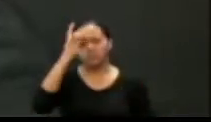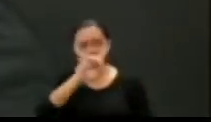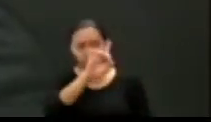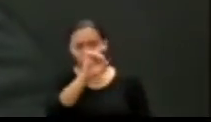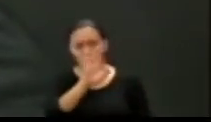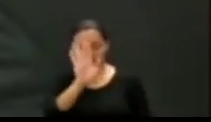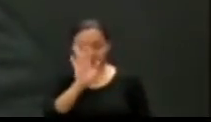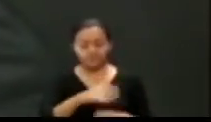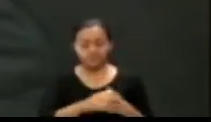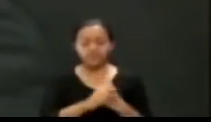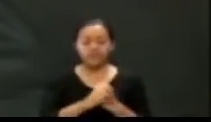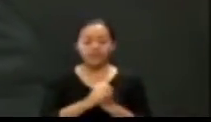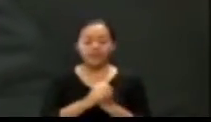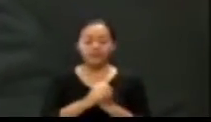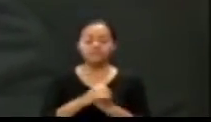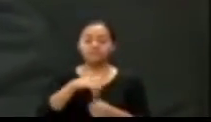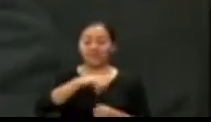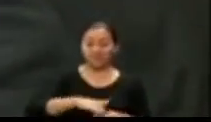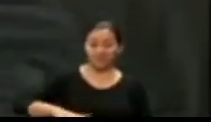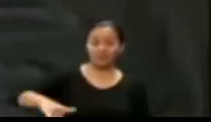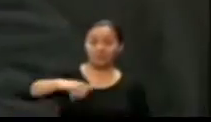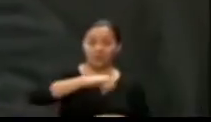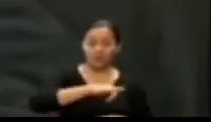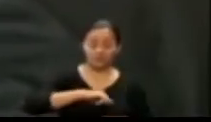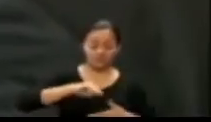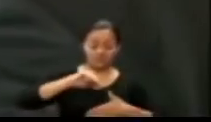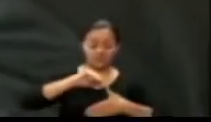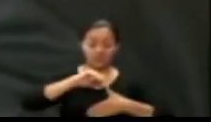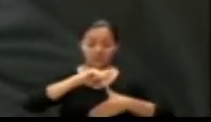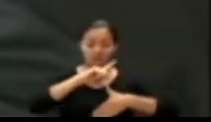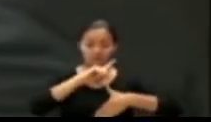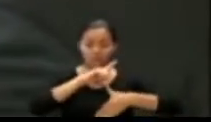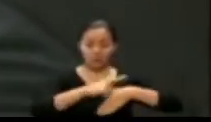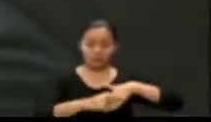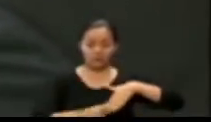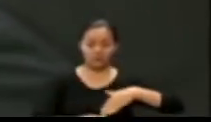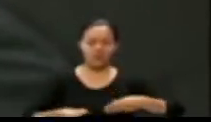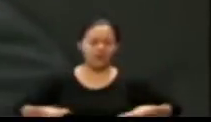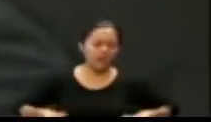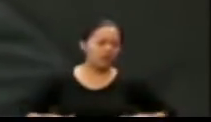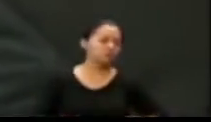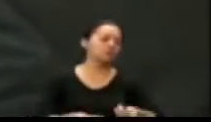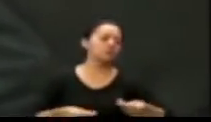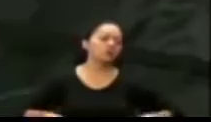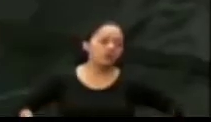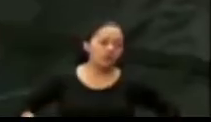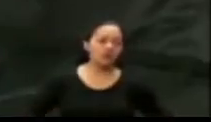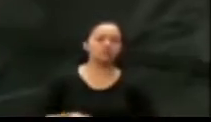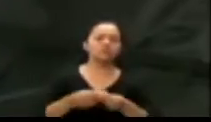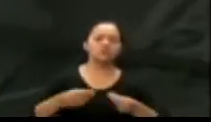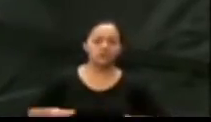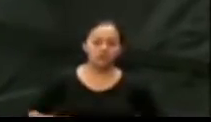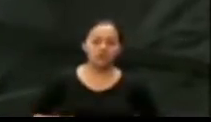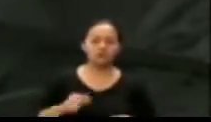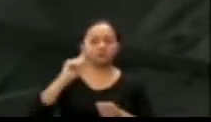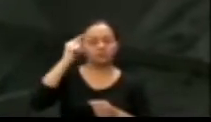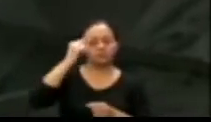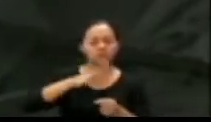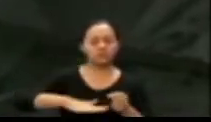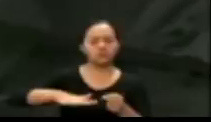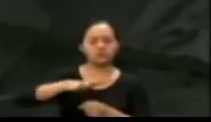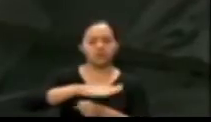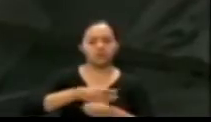pregunta? Porque en las democracias latinoamericanas, y el ecuatoriano no es la excepción, se gastan ingentes recursos del Estado ecuatoriano